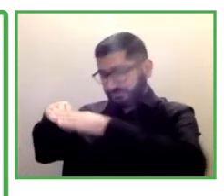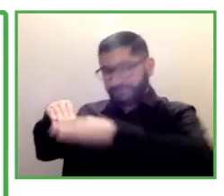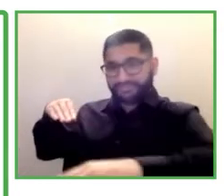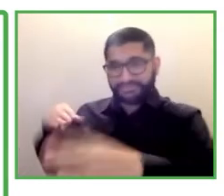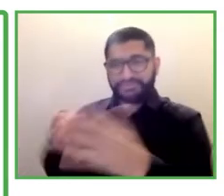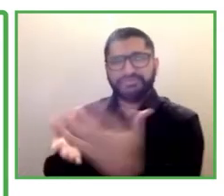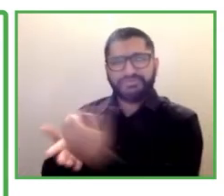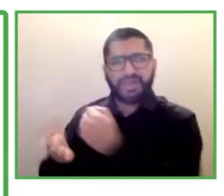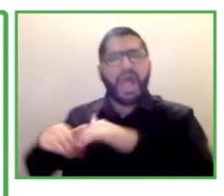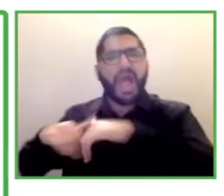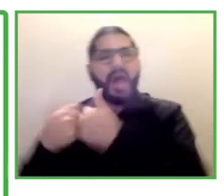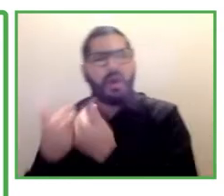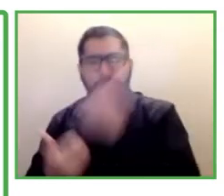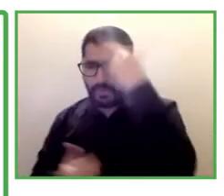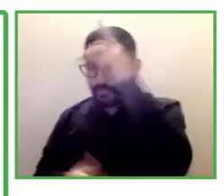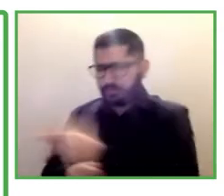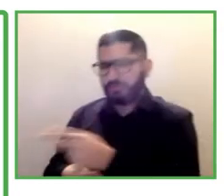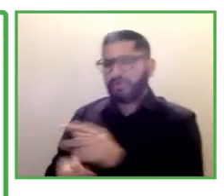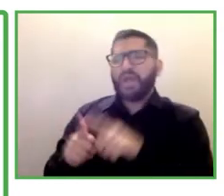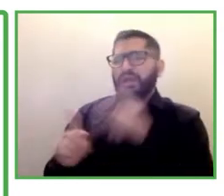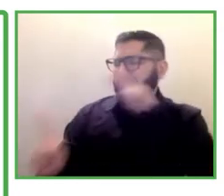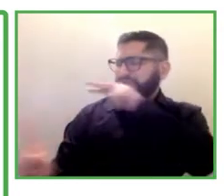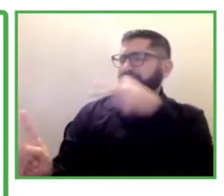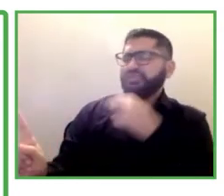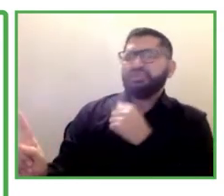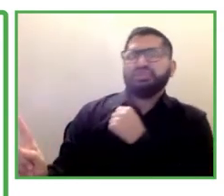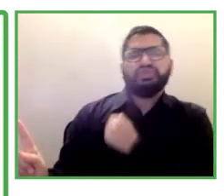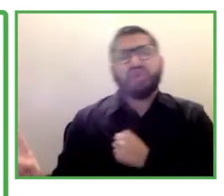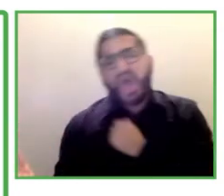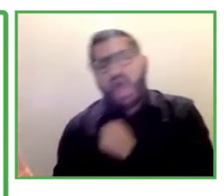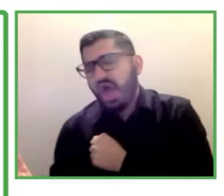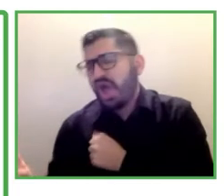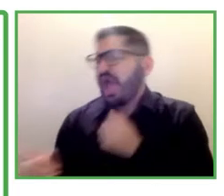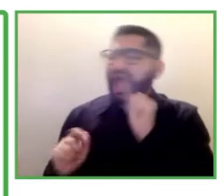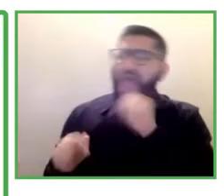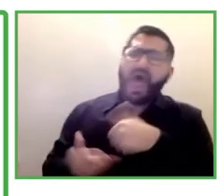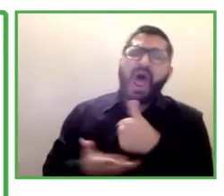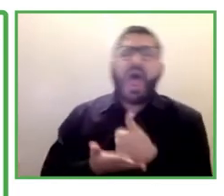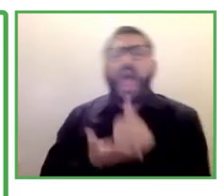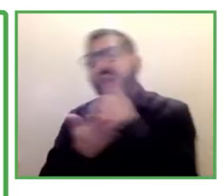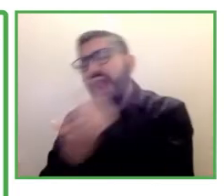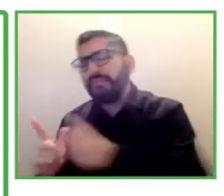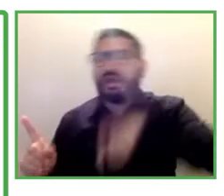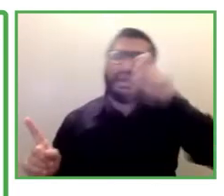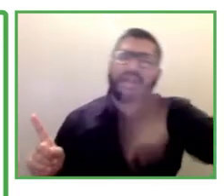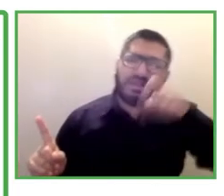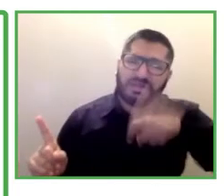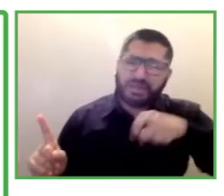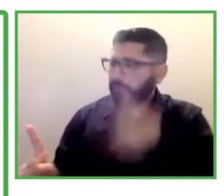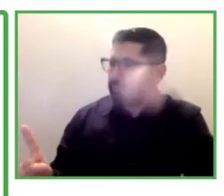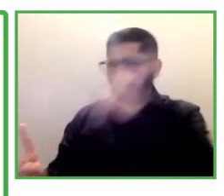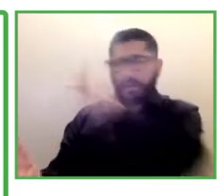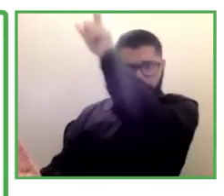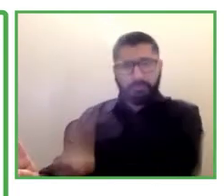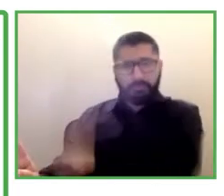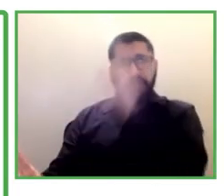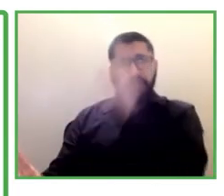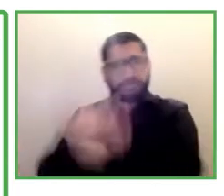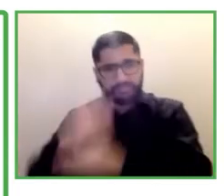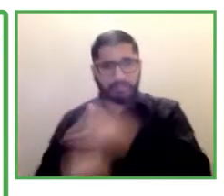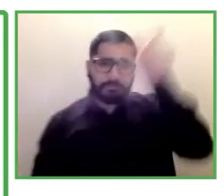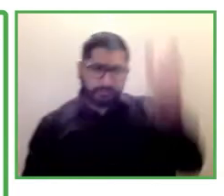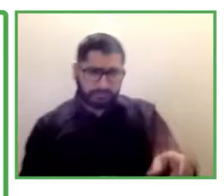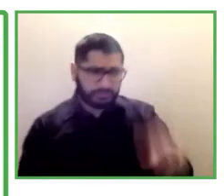tienen esta idea de que ellos saben qué hacer, ellos saben qué es lo mejor, y no es cierto. Hay que escuchar a la persona